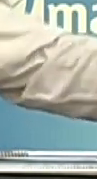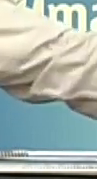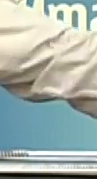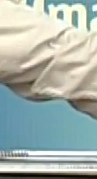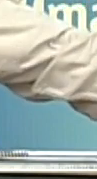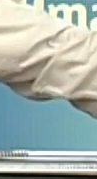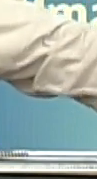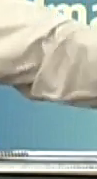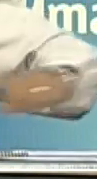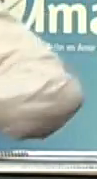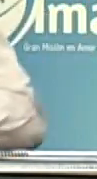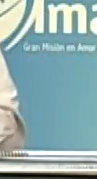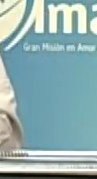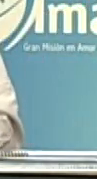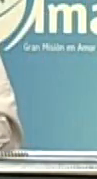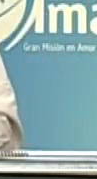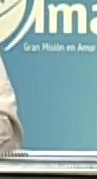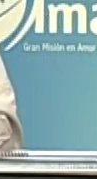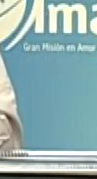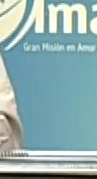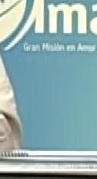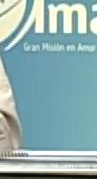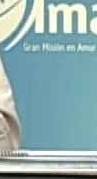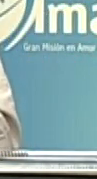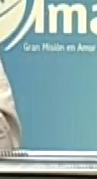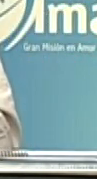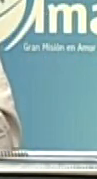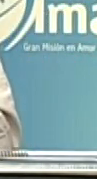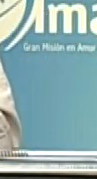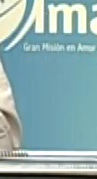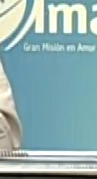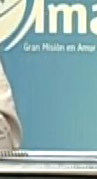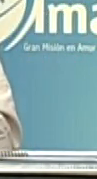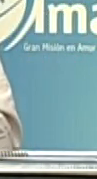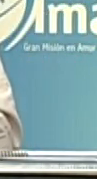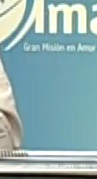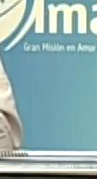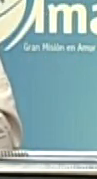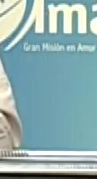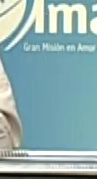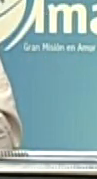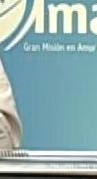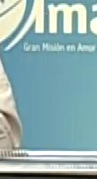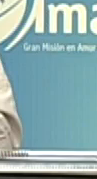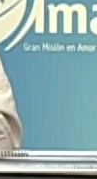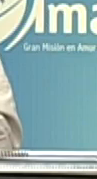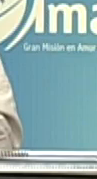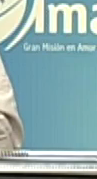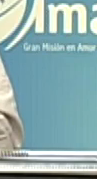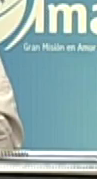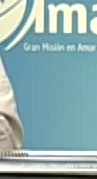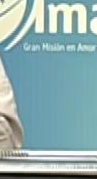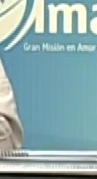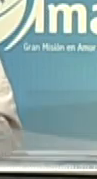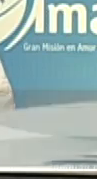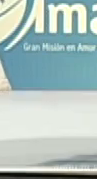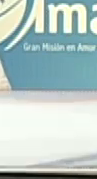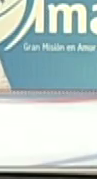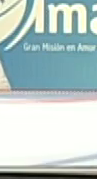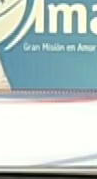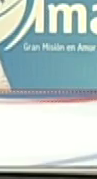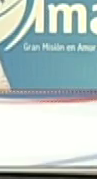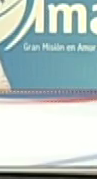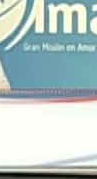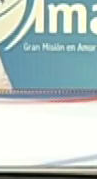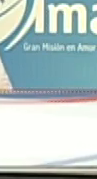mío, hoy se hizo una operación, manos de papel, y le pusimos los ganchos a más de